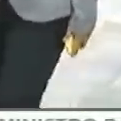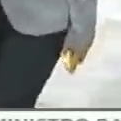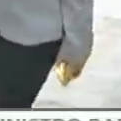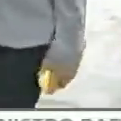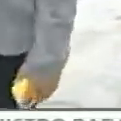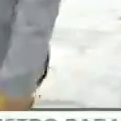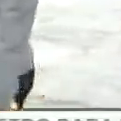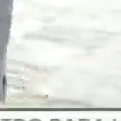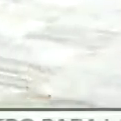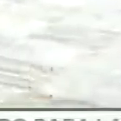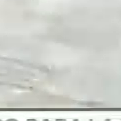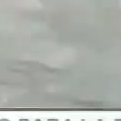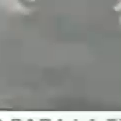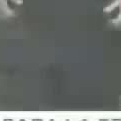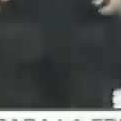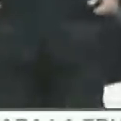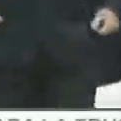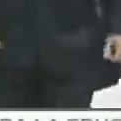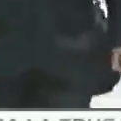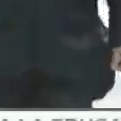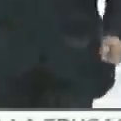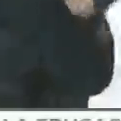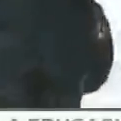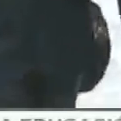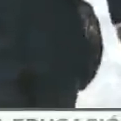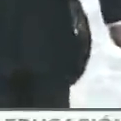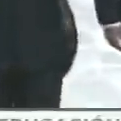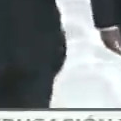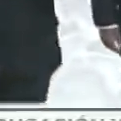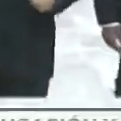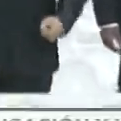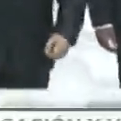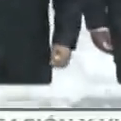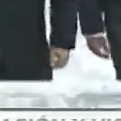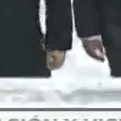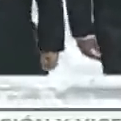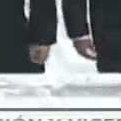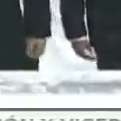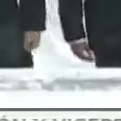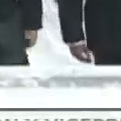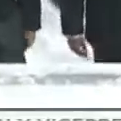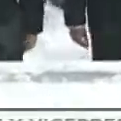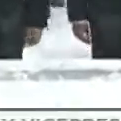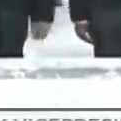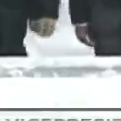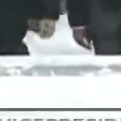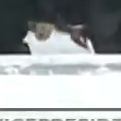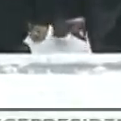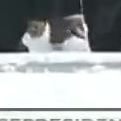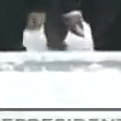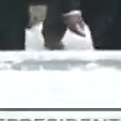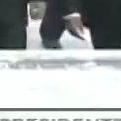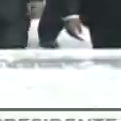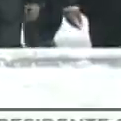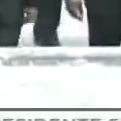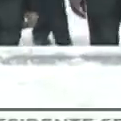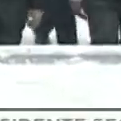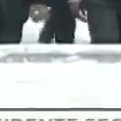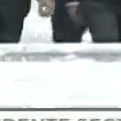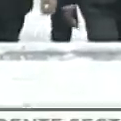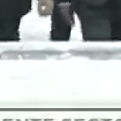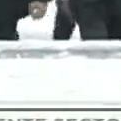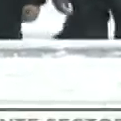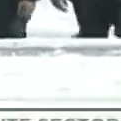Iniciamos esta transmisión desde el Palacio Federal Legislativo con la llegada del presidente constitucional